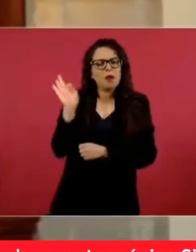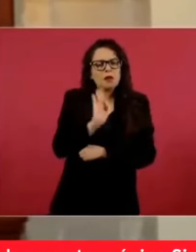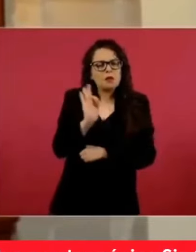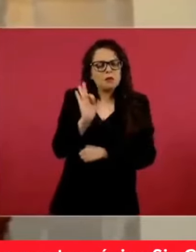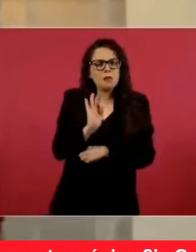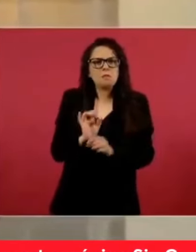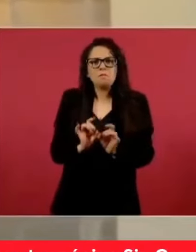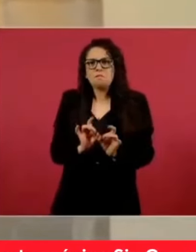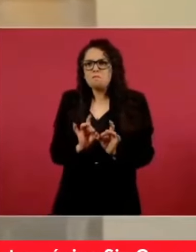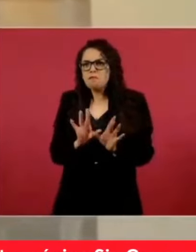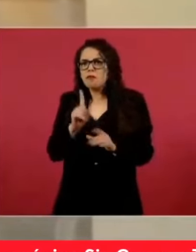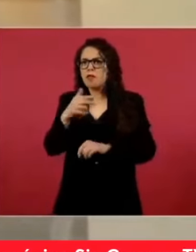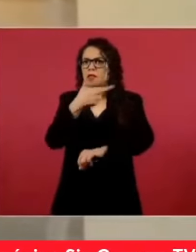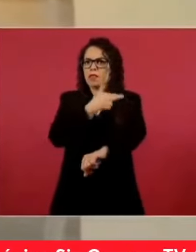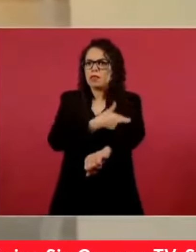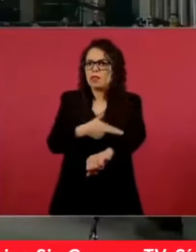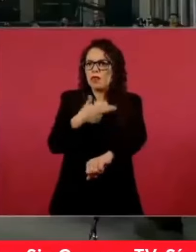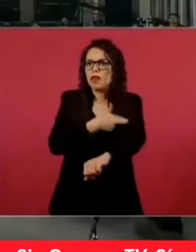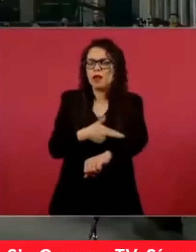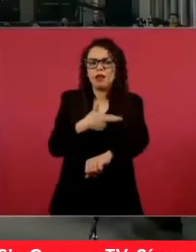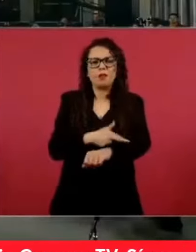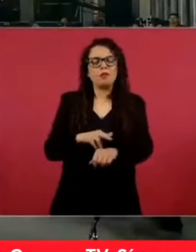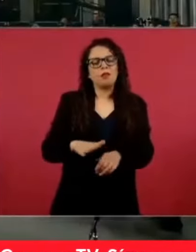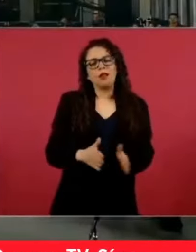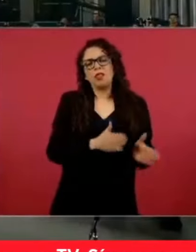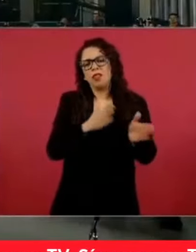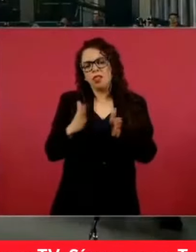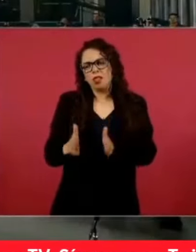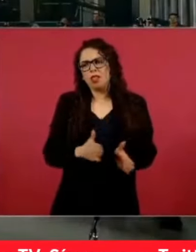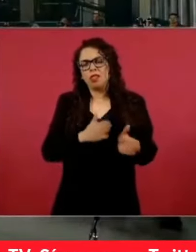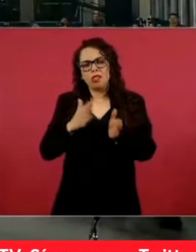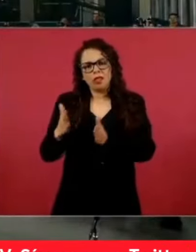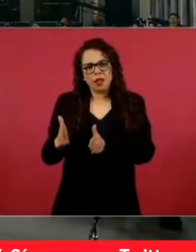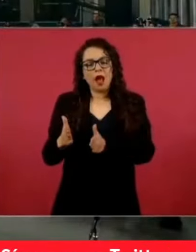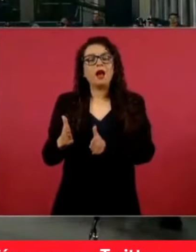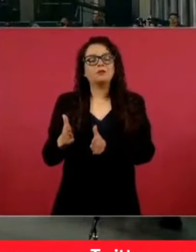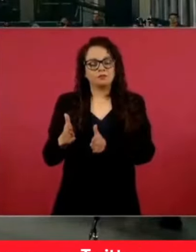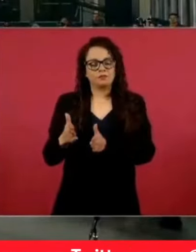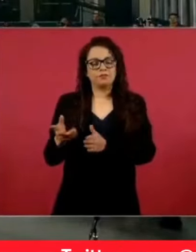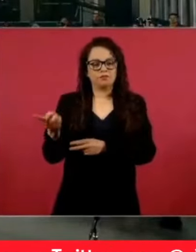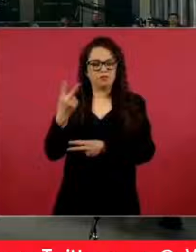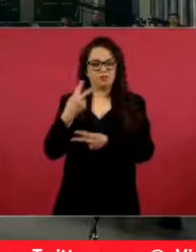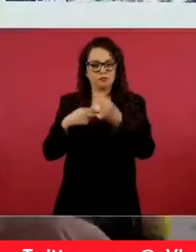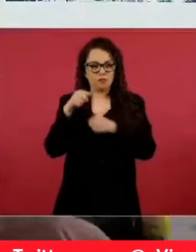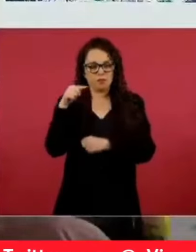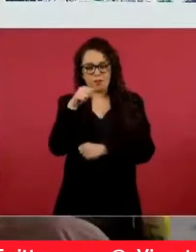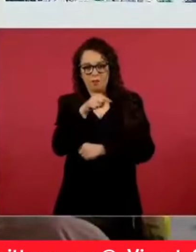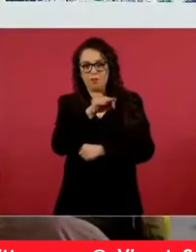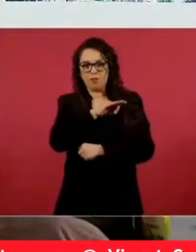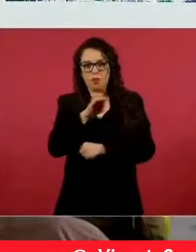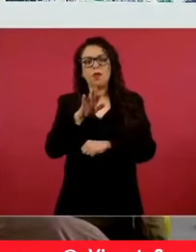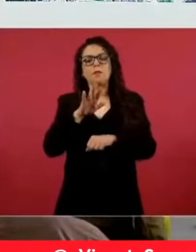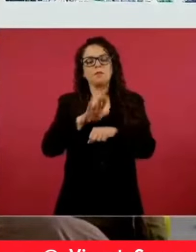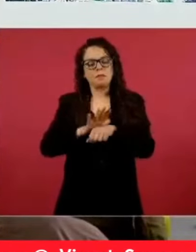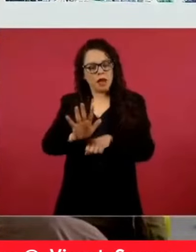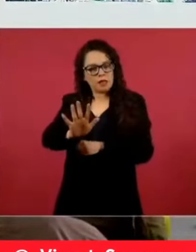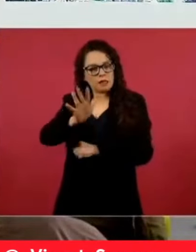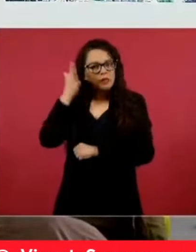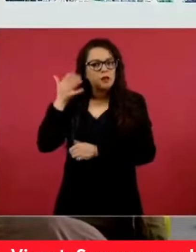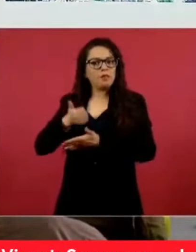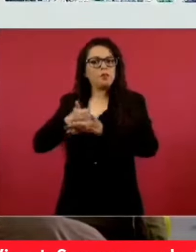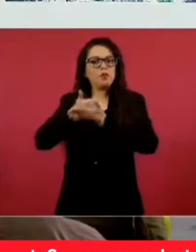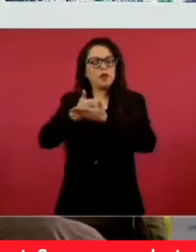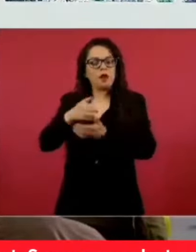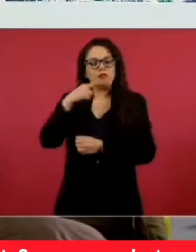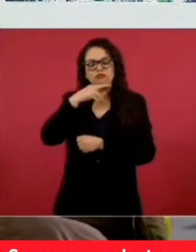pueden venir a las oficinas centrales y asegurarles que ese proceso sea mucho más rápido y Expedito Y por último la